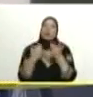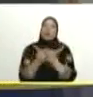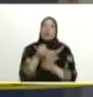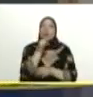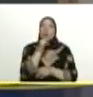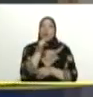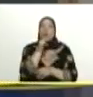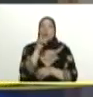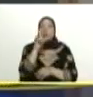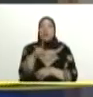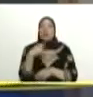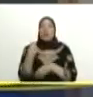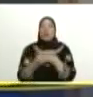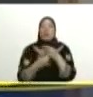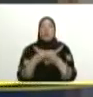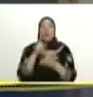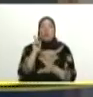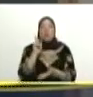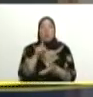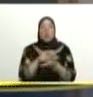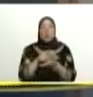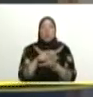también